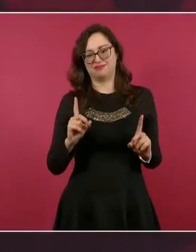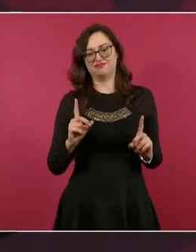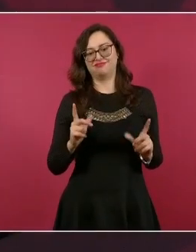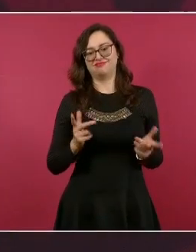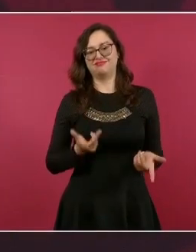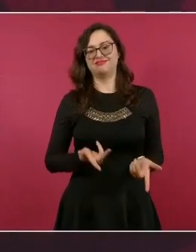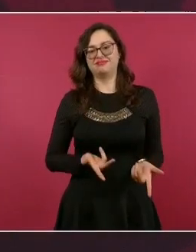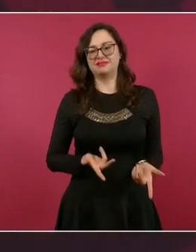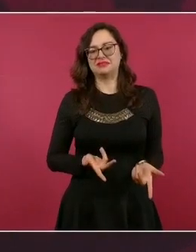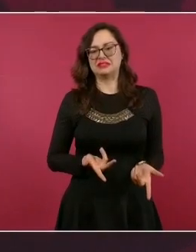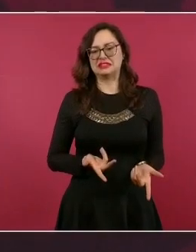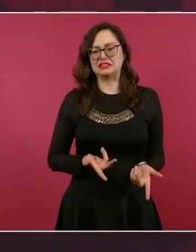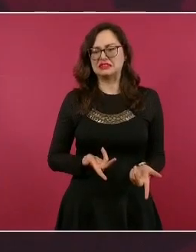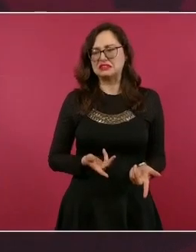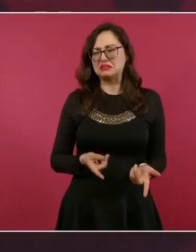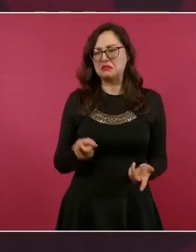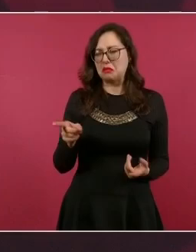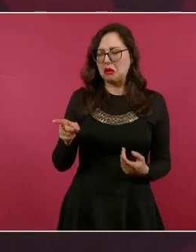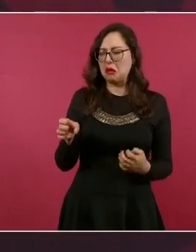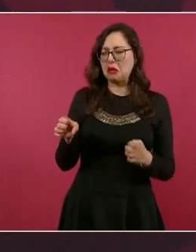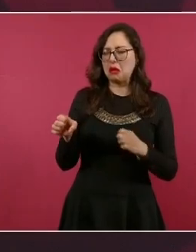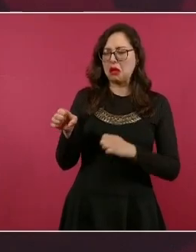el derecho internacional